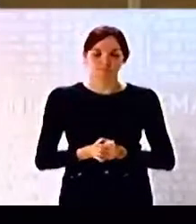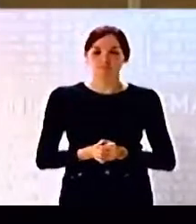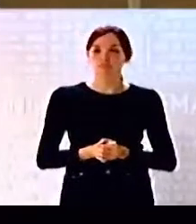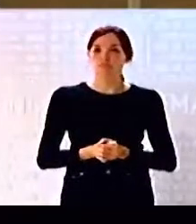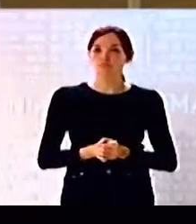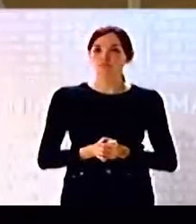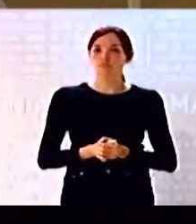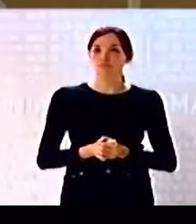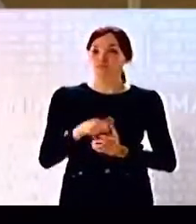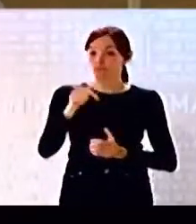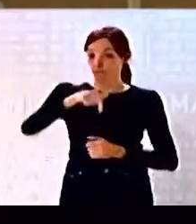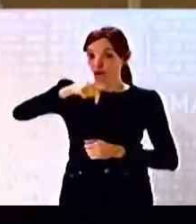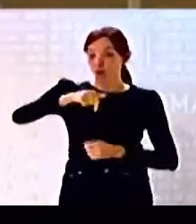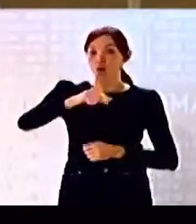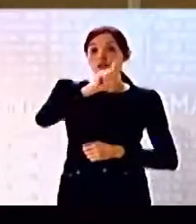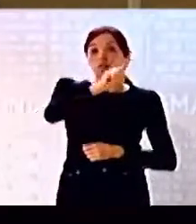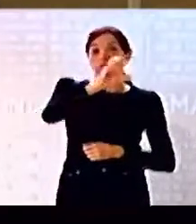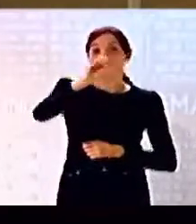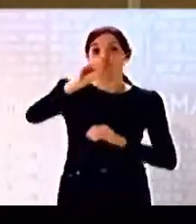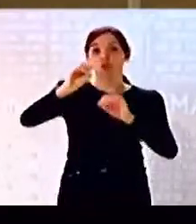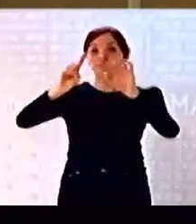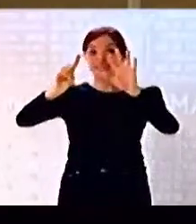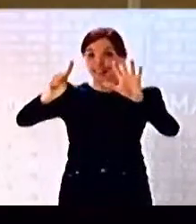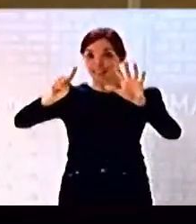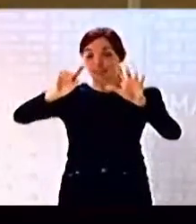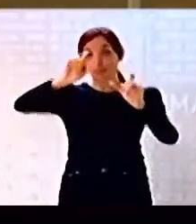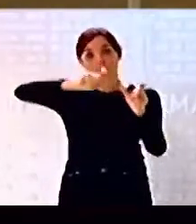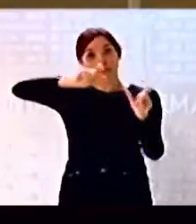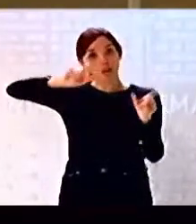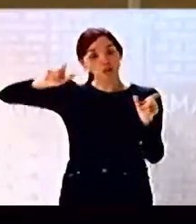daremos 106 personas que